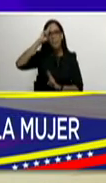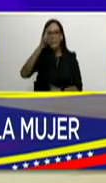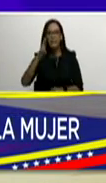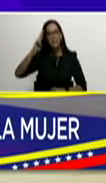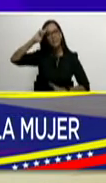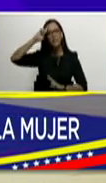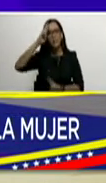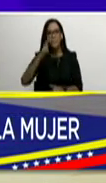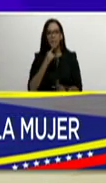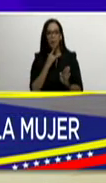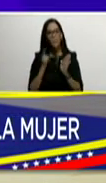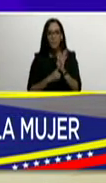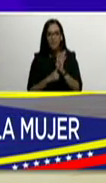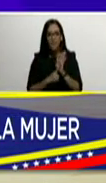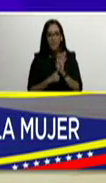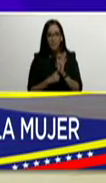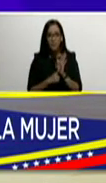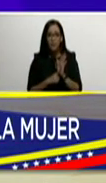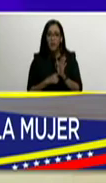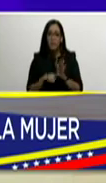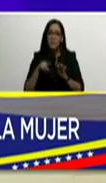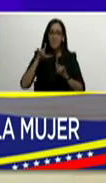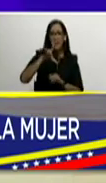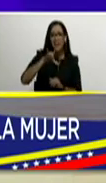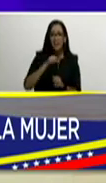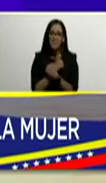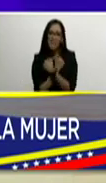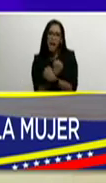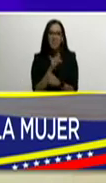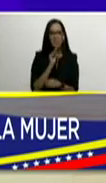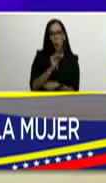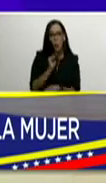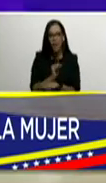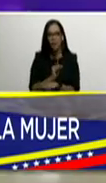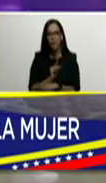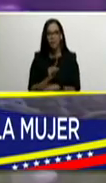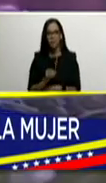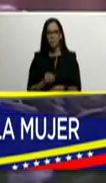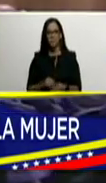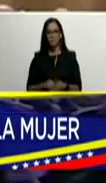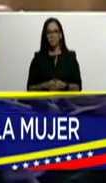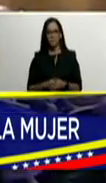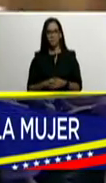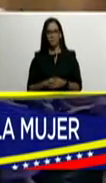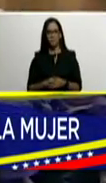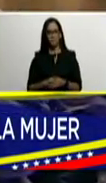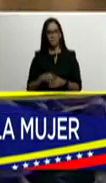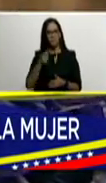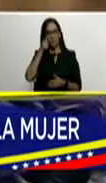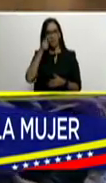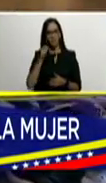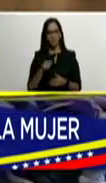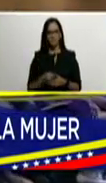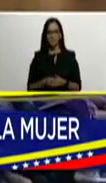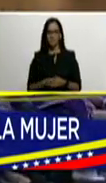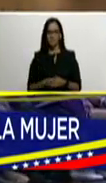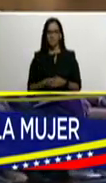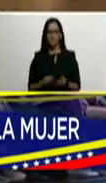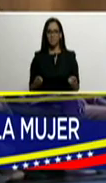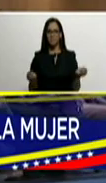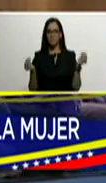respeta completamente, se quiere, se ama y se cuida, fiscal. De acuerdo, presidente. Vea